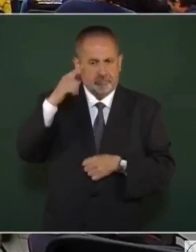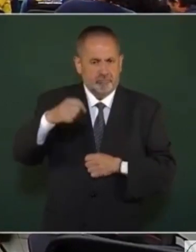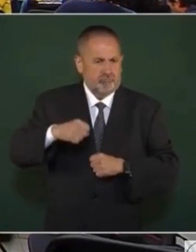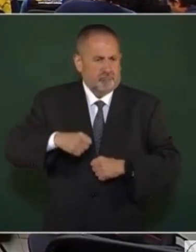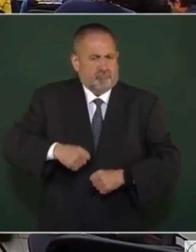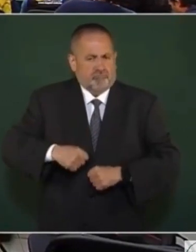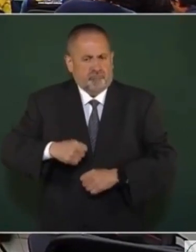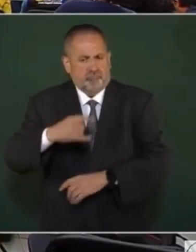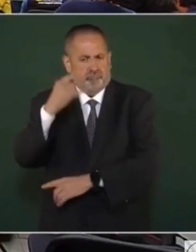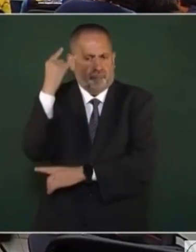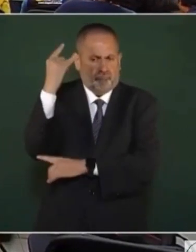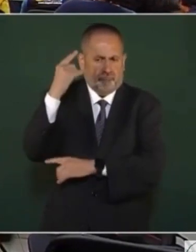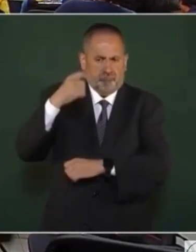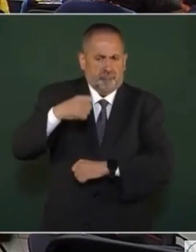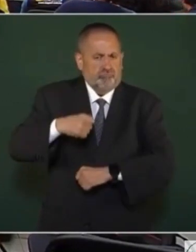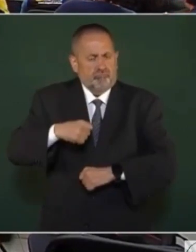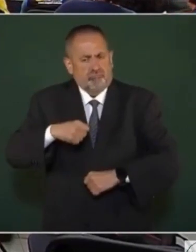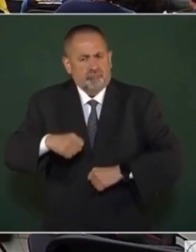corpulento.